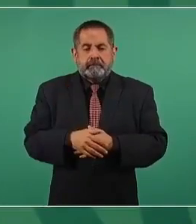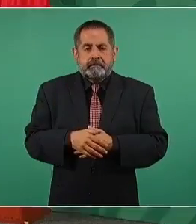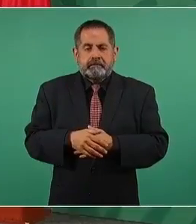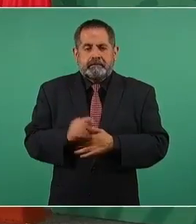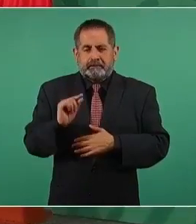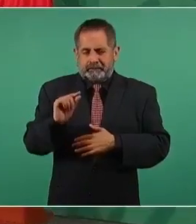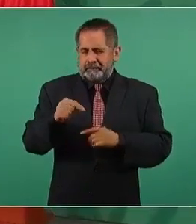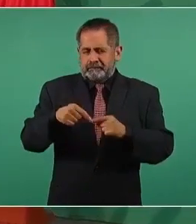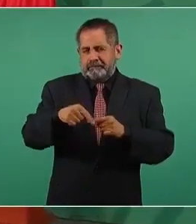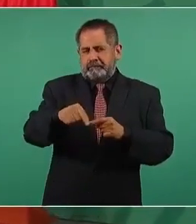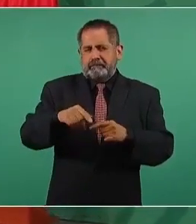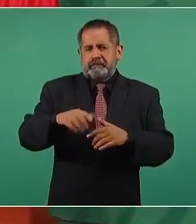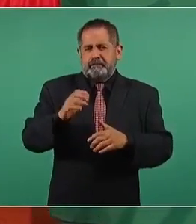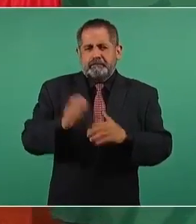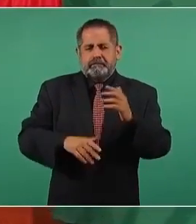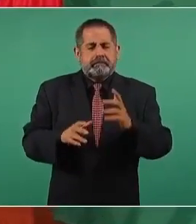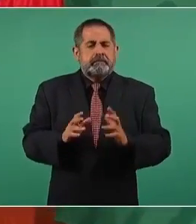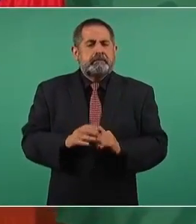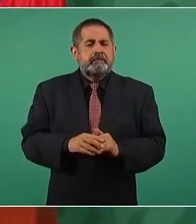pasar